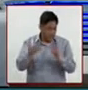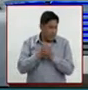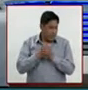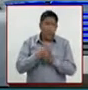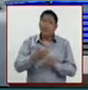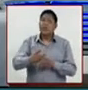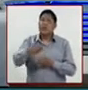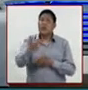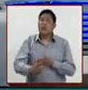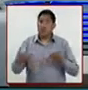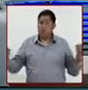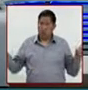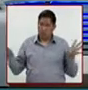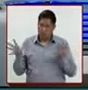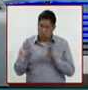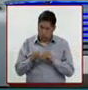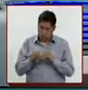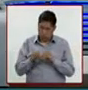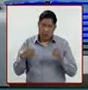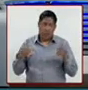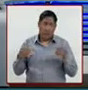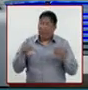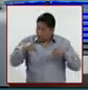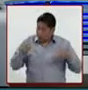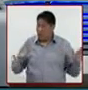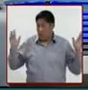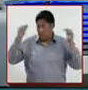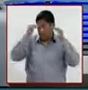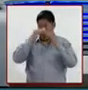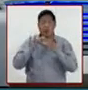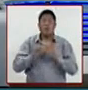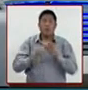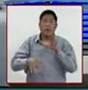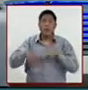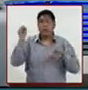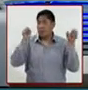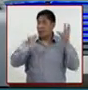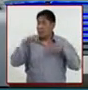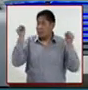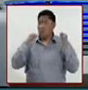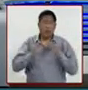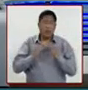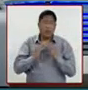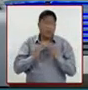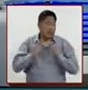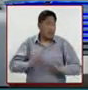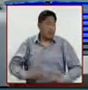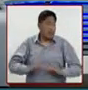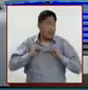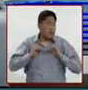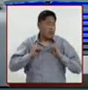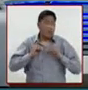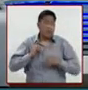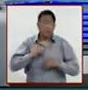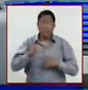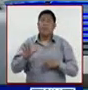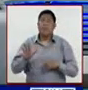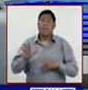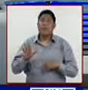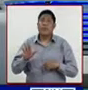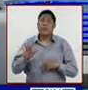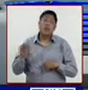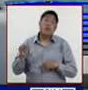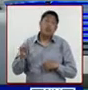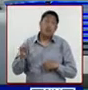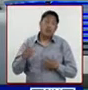ver, terminó el cabildo y la gente comenzó a dispersarse. En La Paz. En La Paz, a retornar a sus domicilios, sí, a sus lugares de origen.